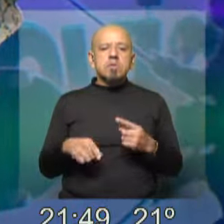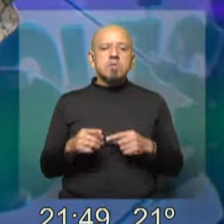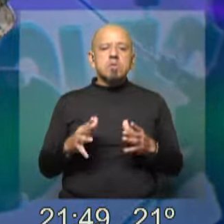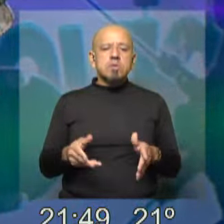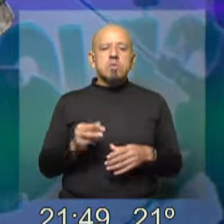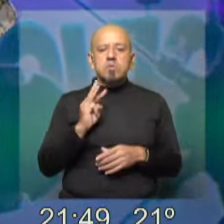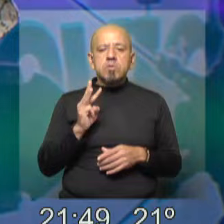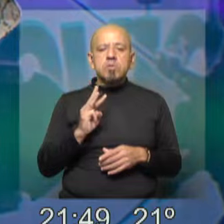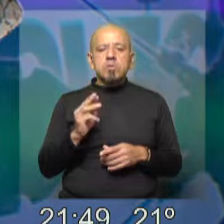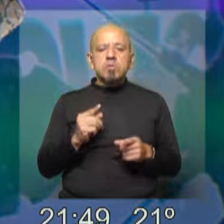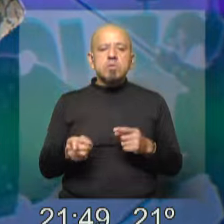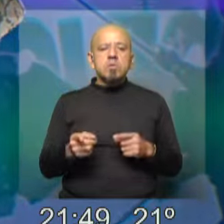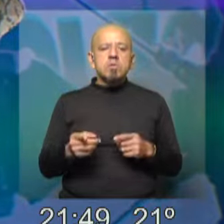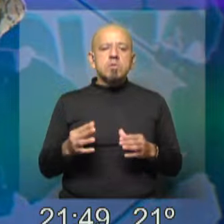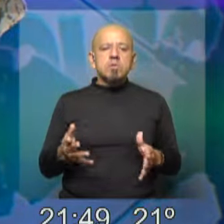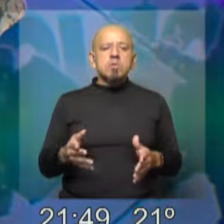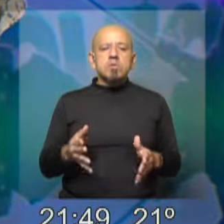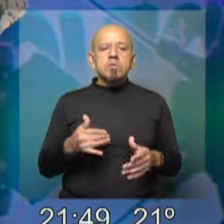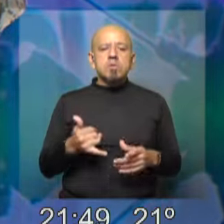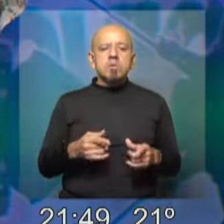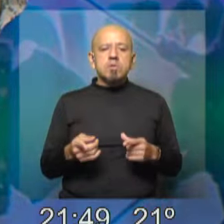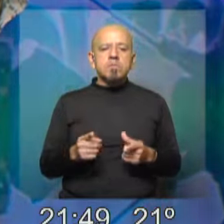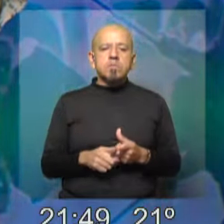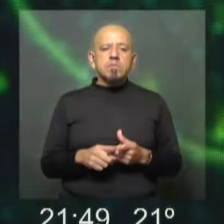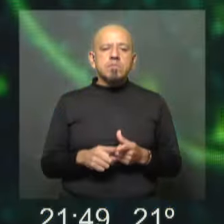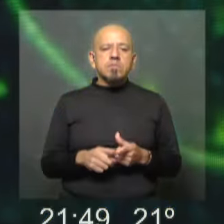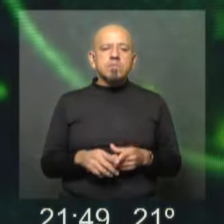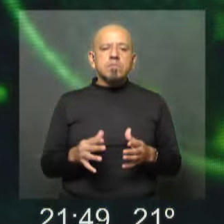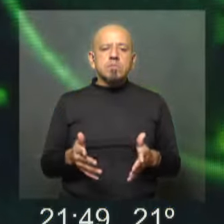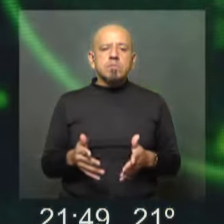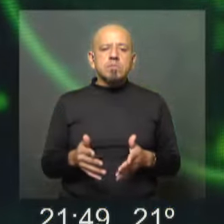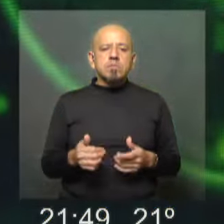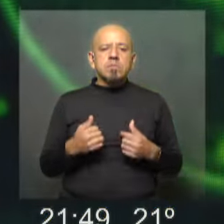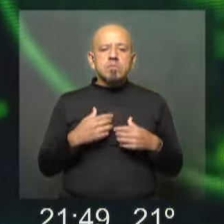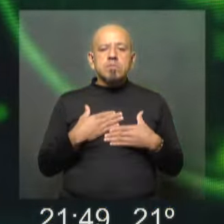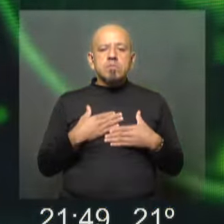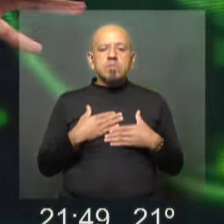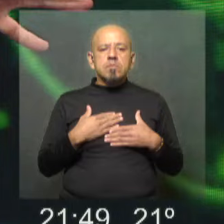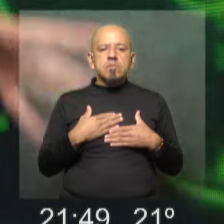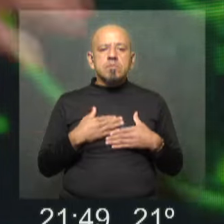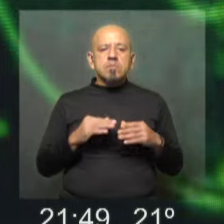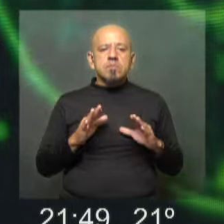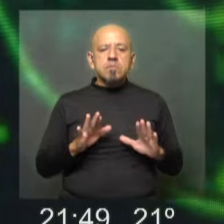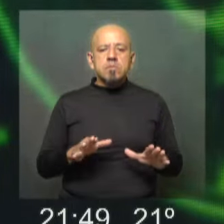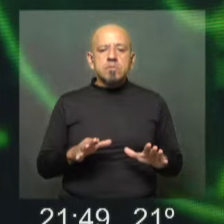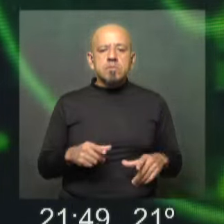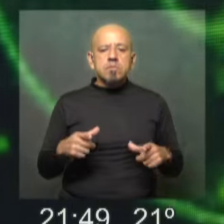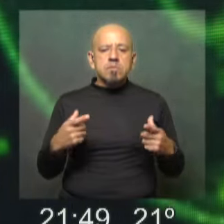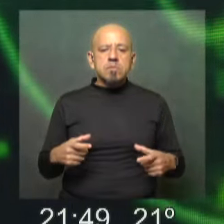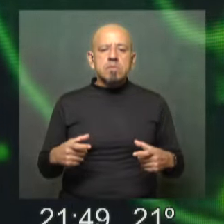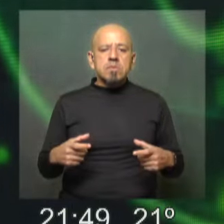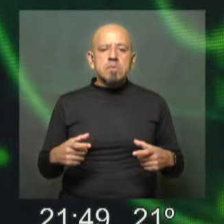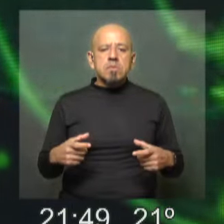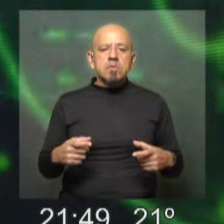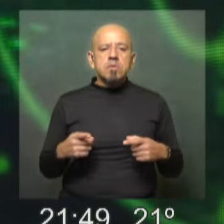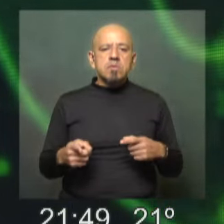show en vivo? ¿Qué tiene un show en vivo que no tienen? Bueno, para mí el show en vivo es otra cosa, ¿no? Una cosa es escuchar un disco y otra cosa es ir a ver